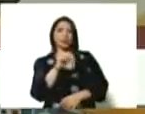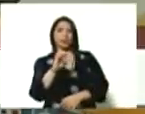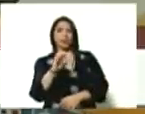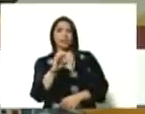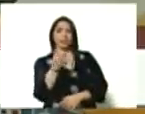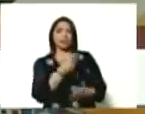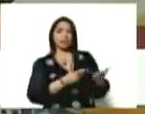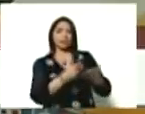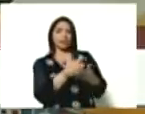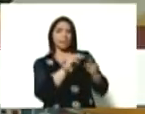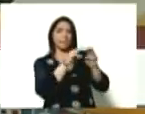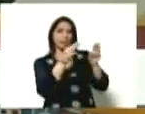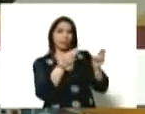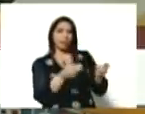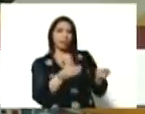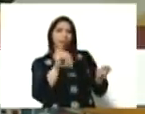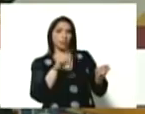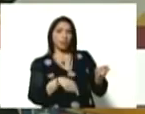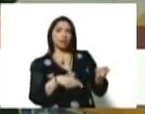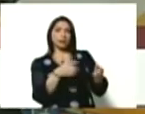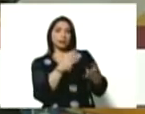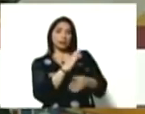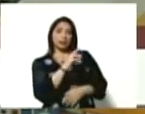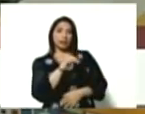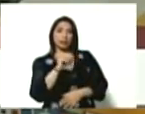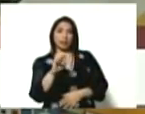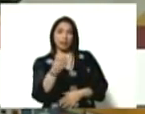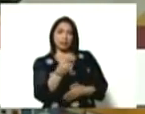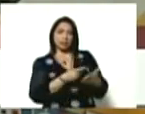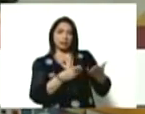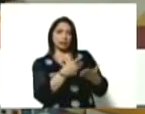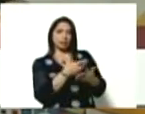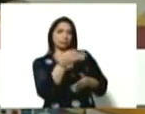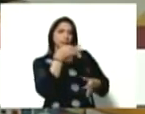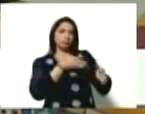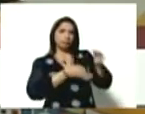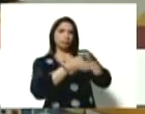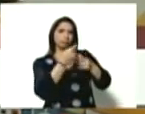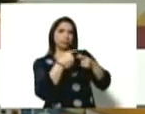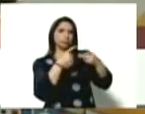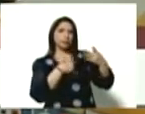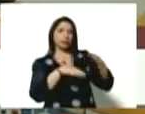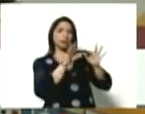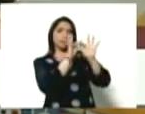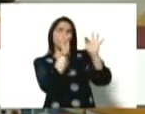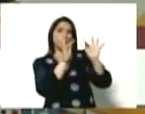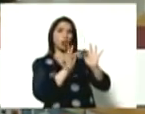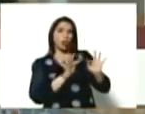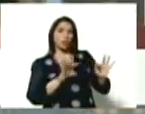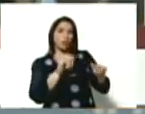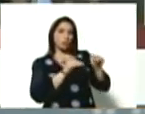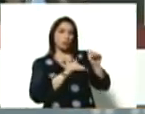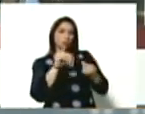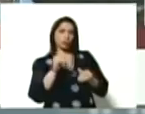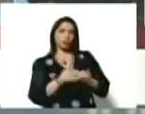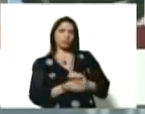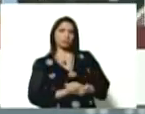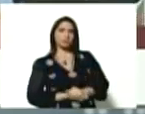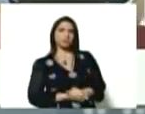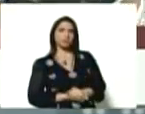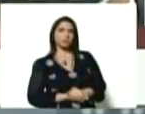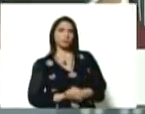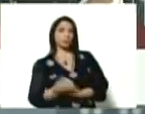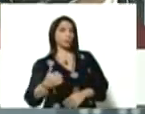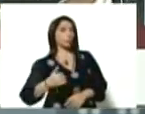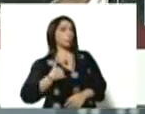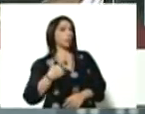y el método que el CNE ha diseñado. Nos explicaron las distintas maneras de votar, cualquiera